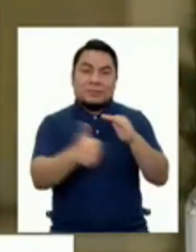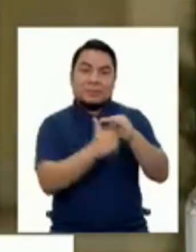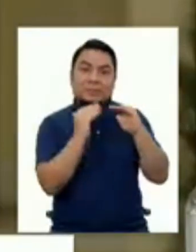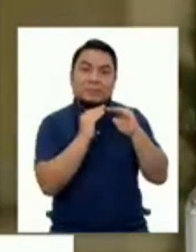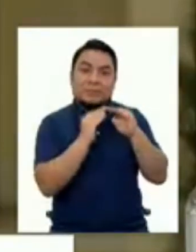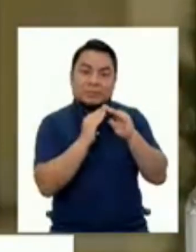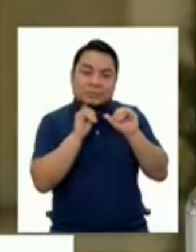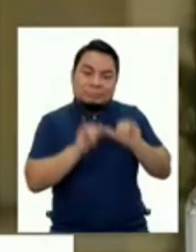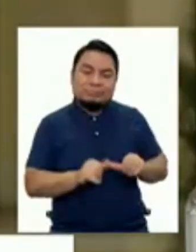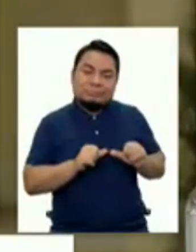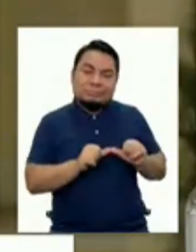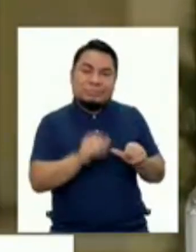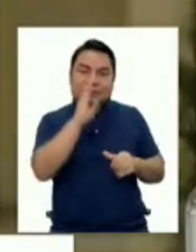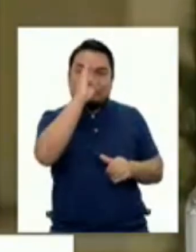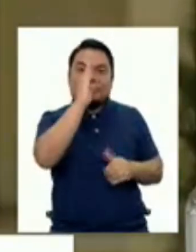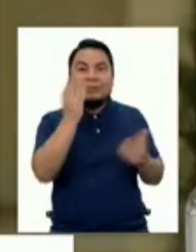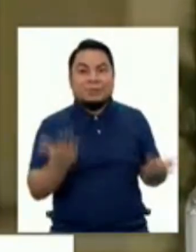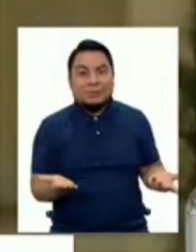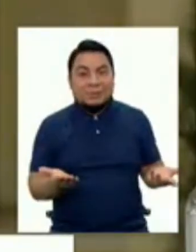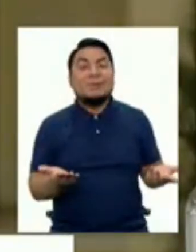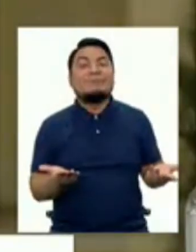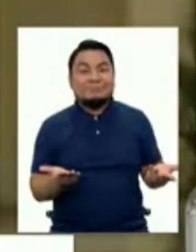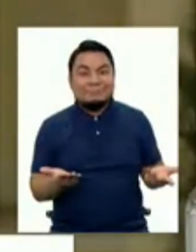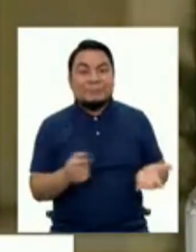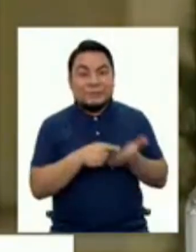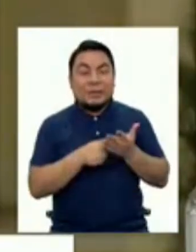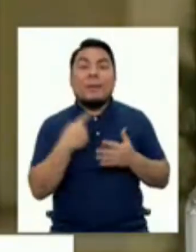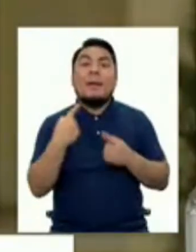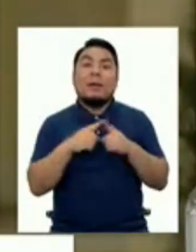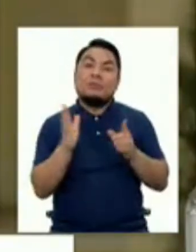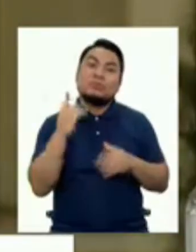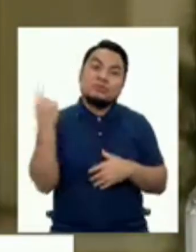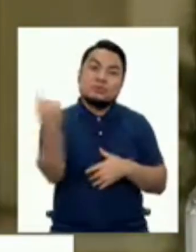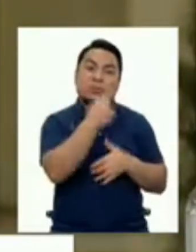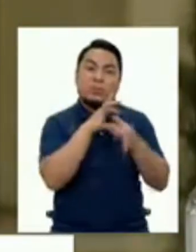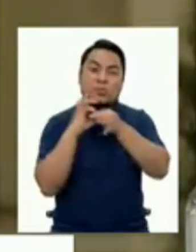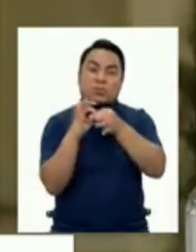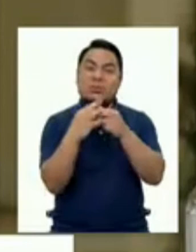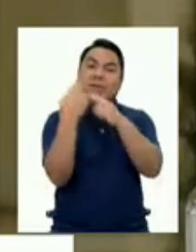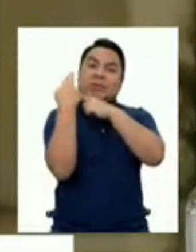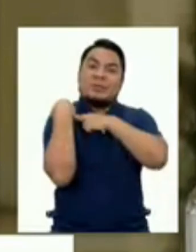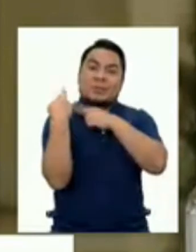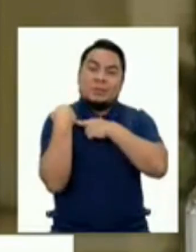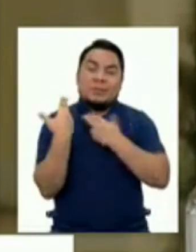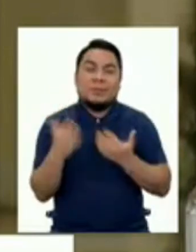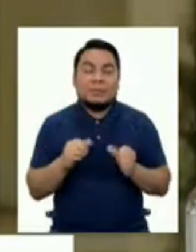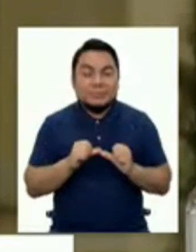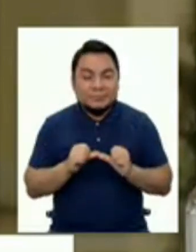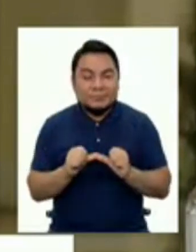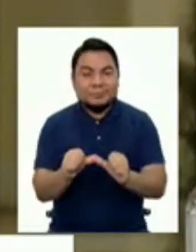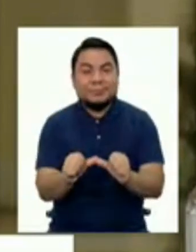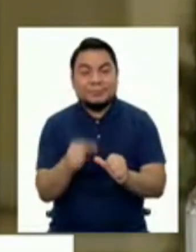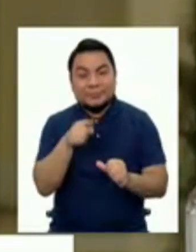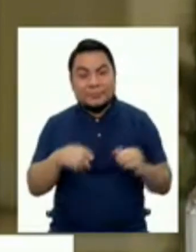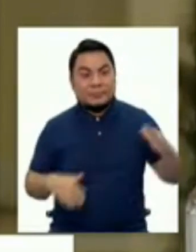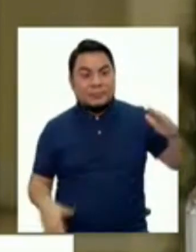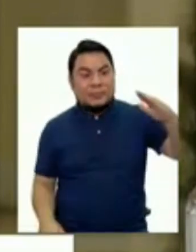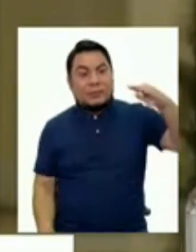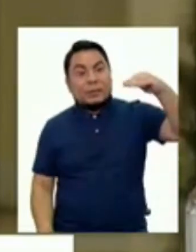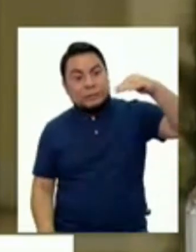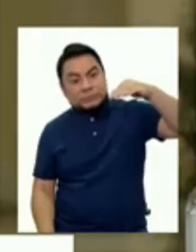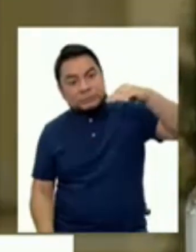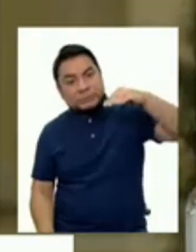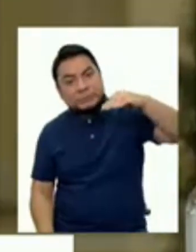la ciudadanía. Entonces, juntos tenemos que ser responsables para seguir en esta curva de